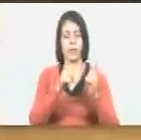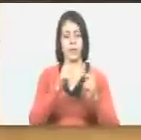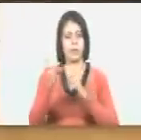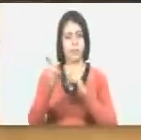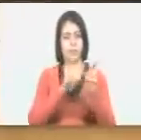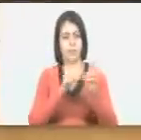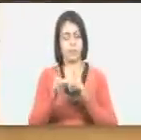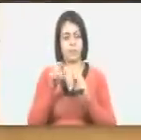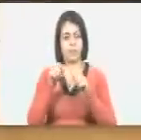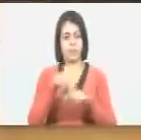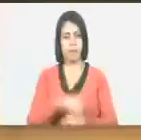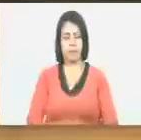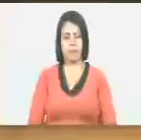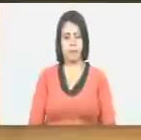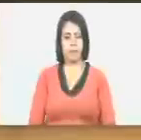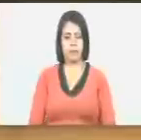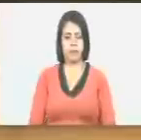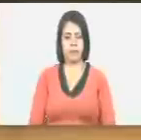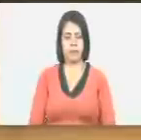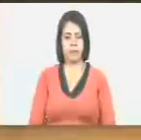razón de esta